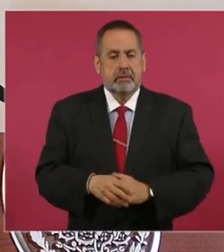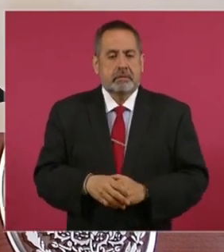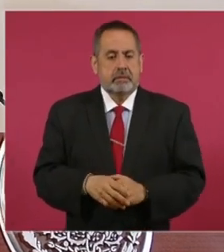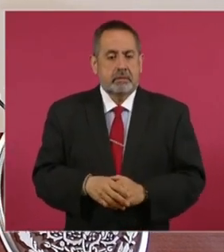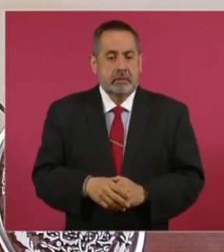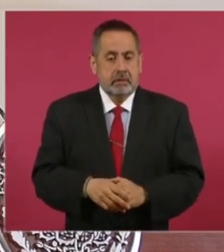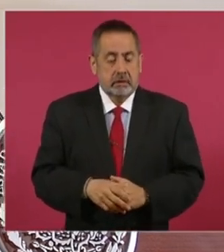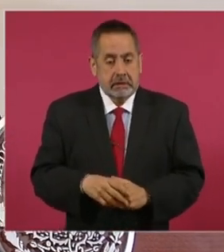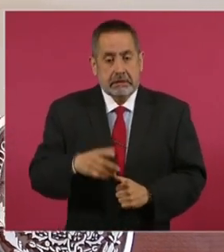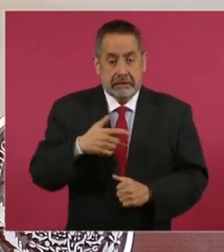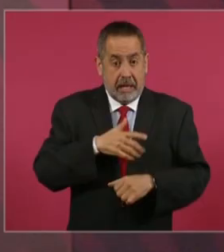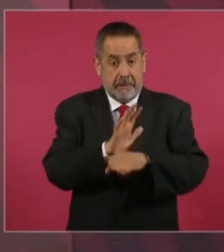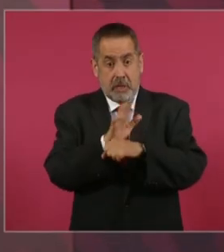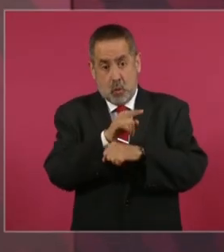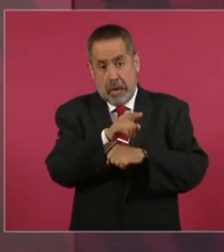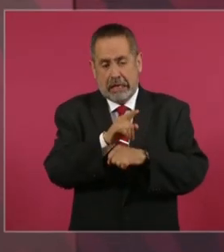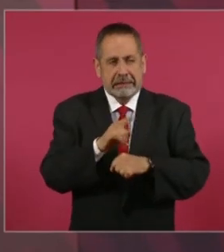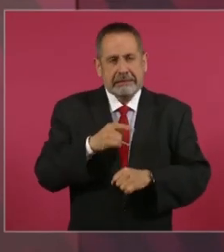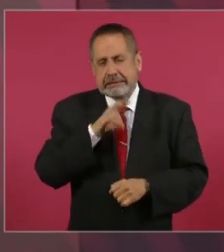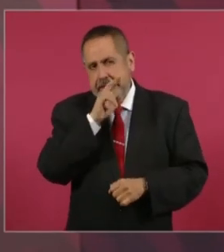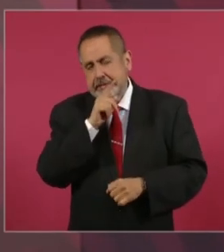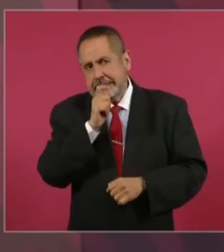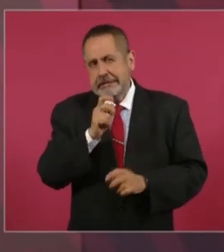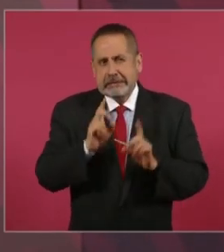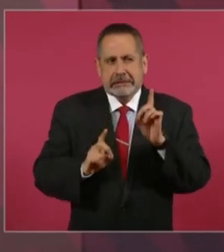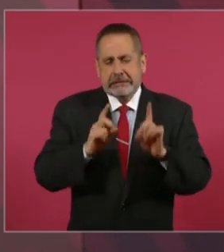tenía yo preocupación por esa película, ¿no?